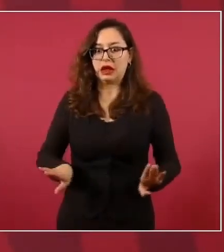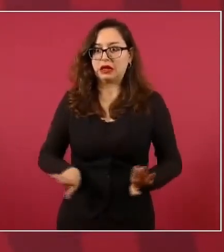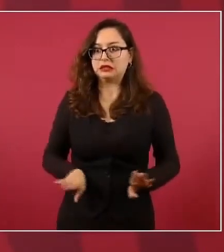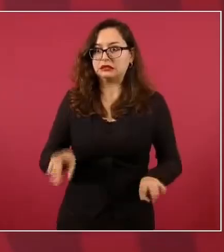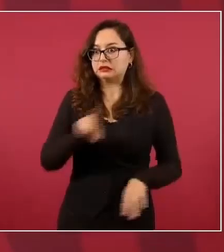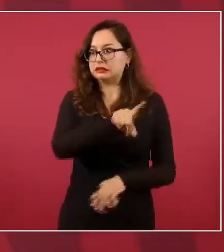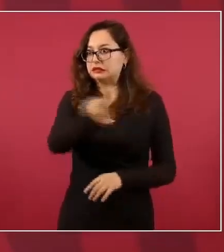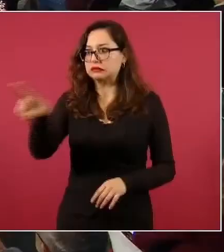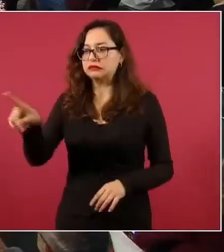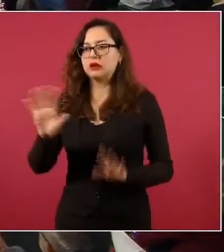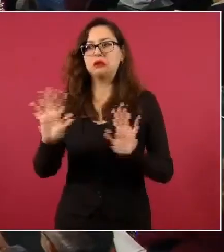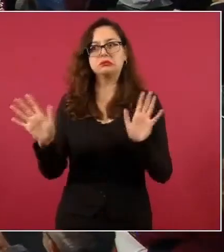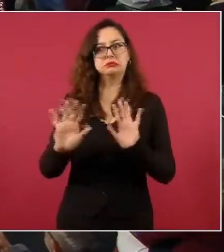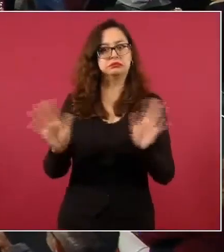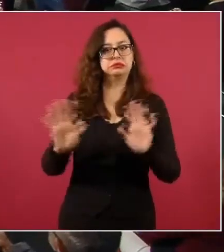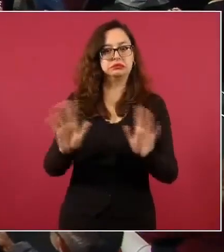es